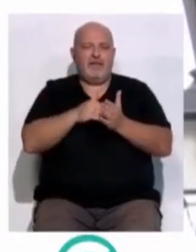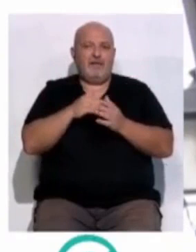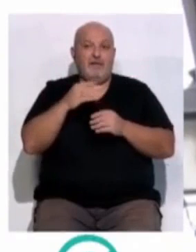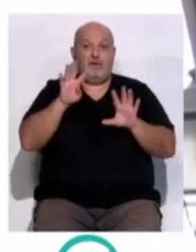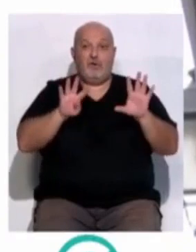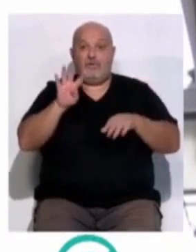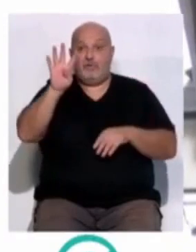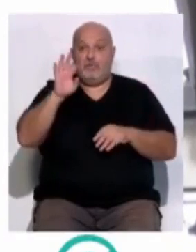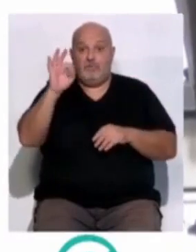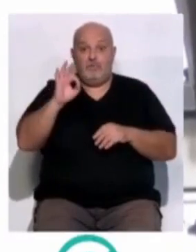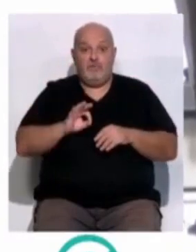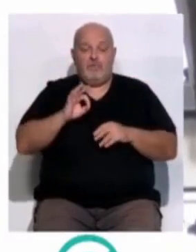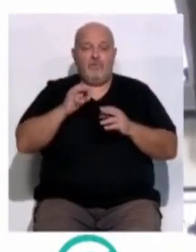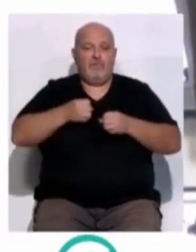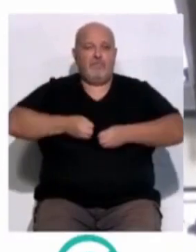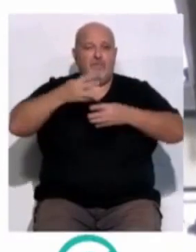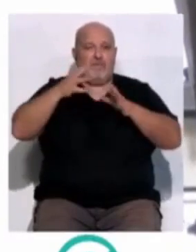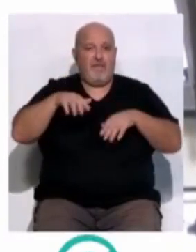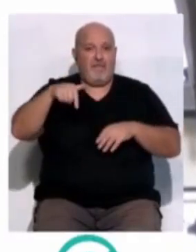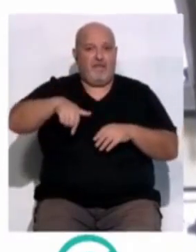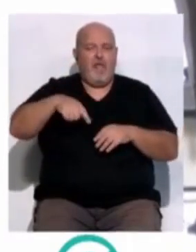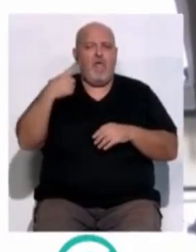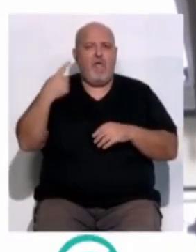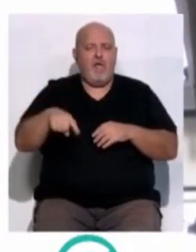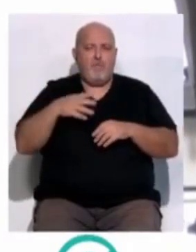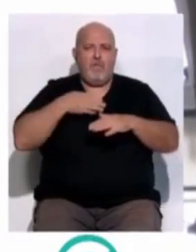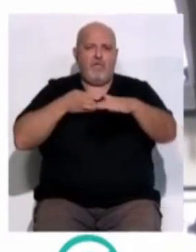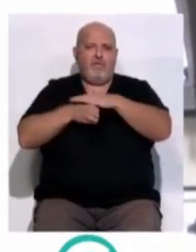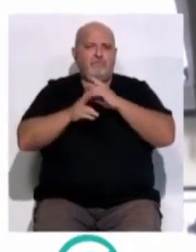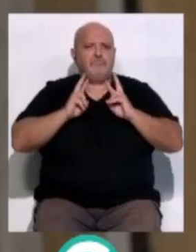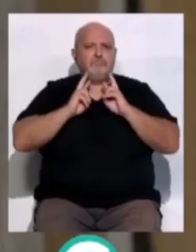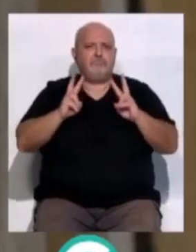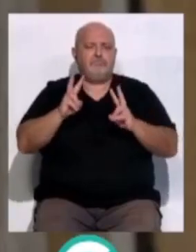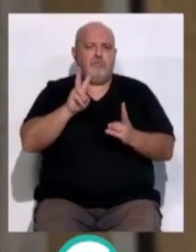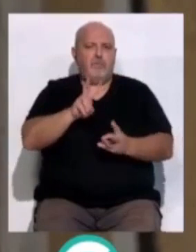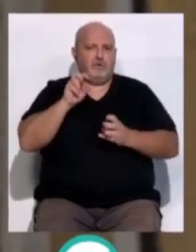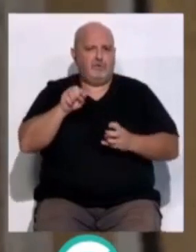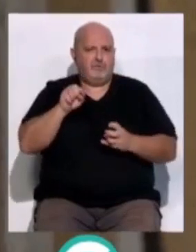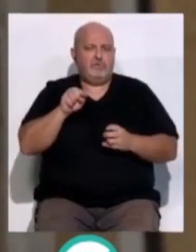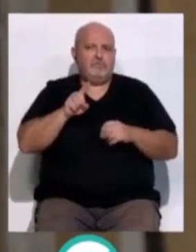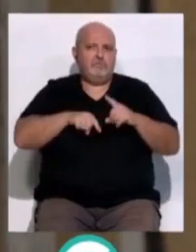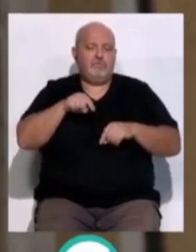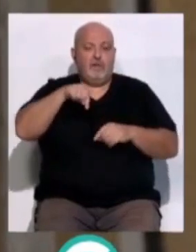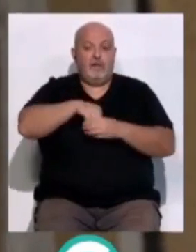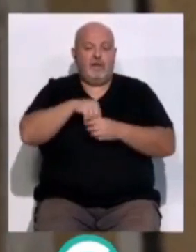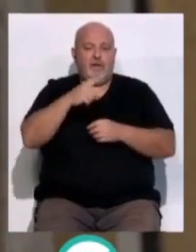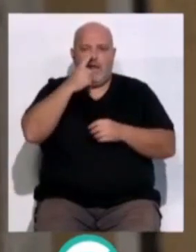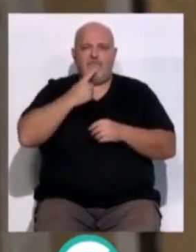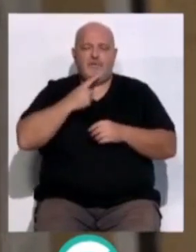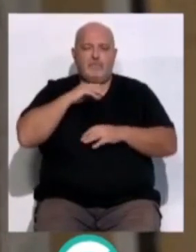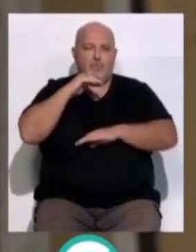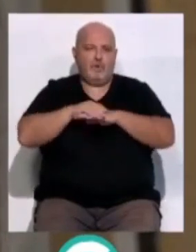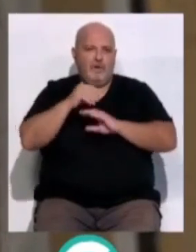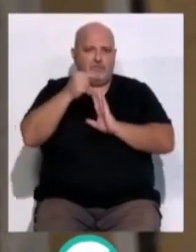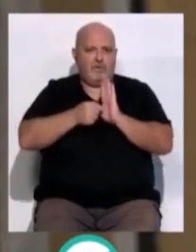el 94% de las viviendas de Cádiz pueden acceder a bonificación en los impuestos si sus habitantes cumplen con